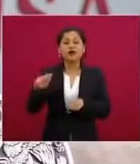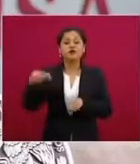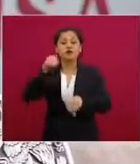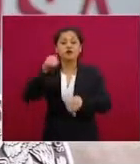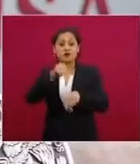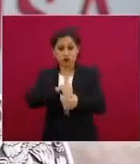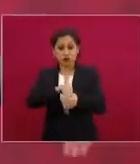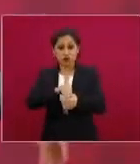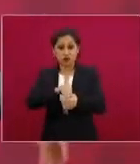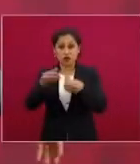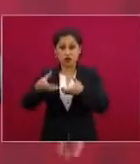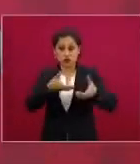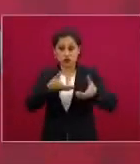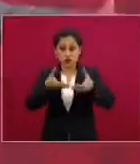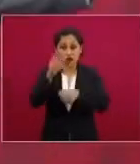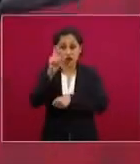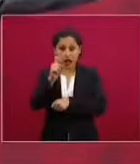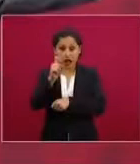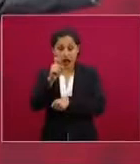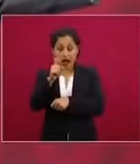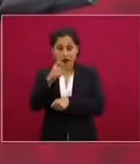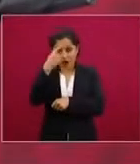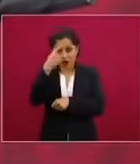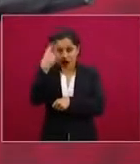Entonces, por La Rumorosa, los tubos,